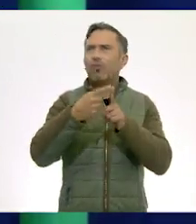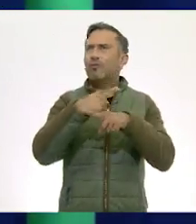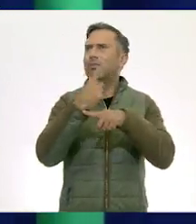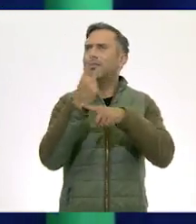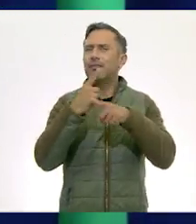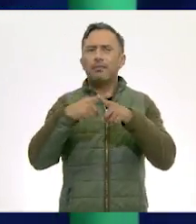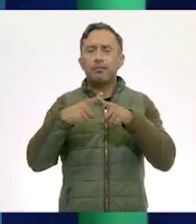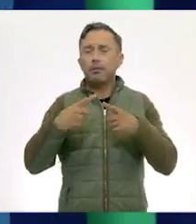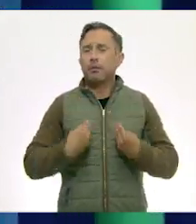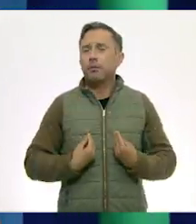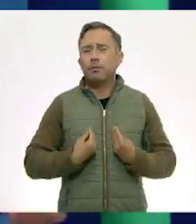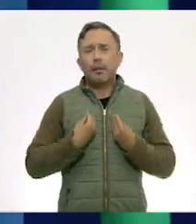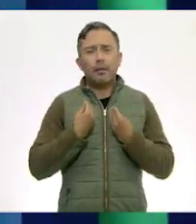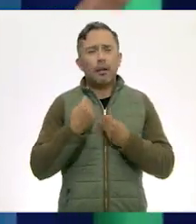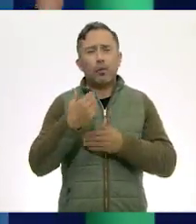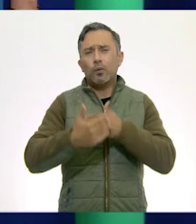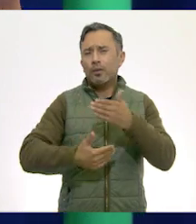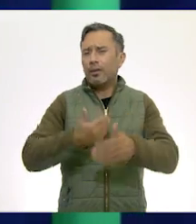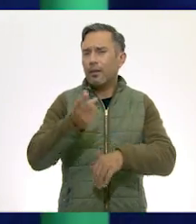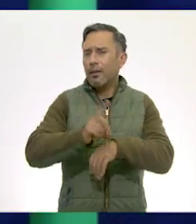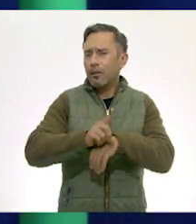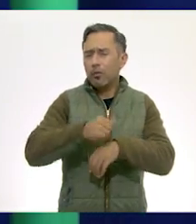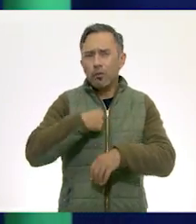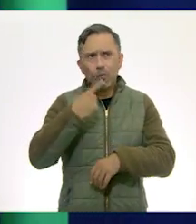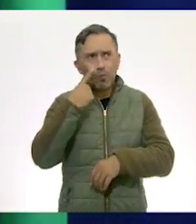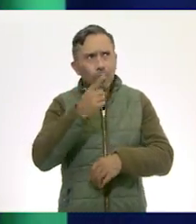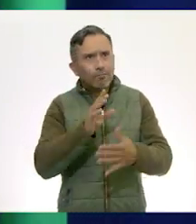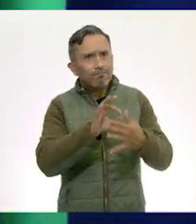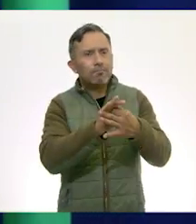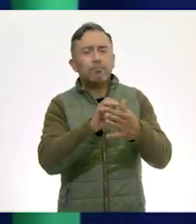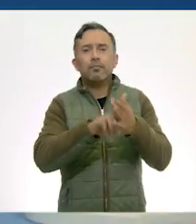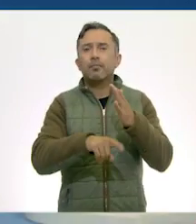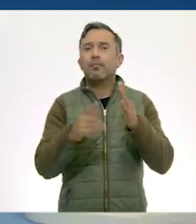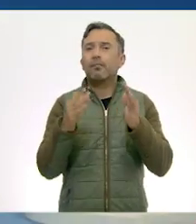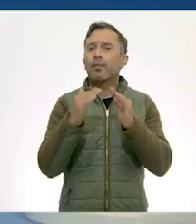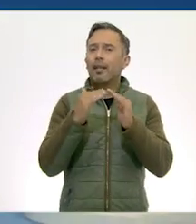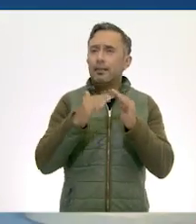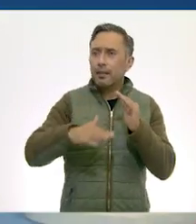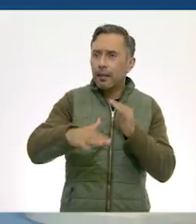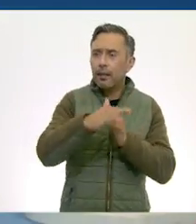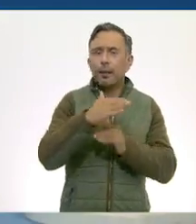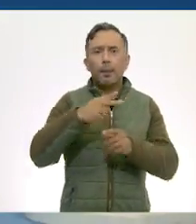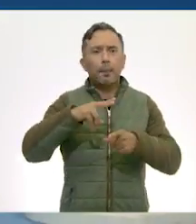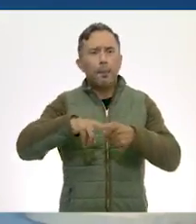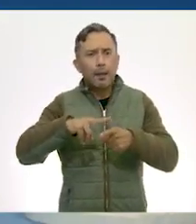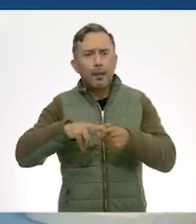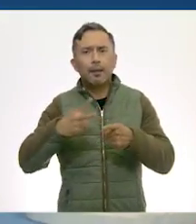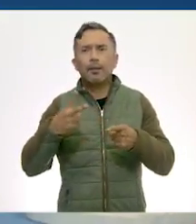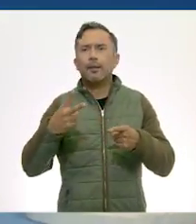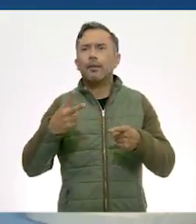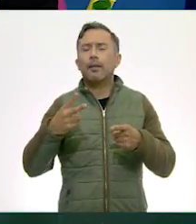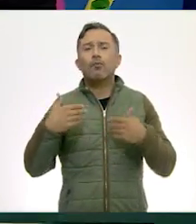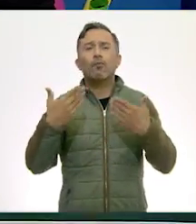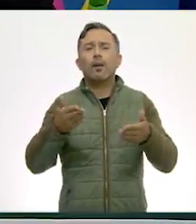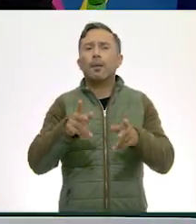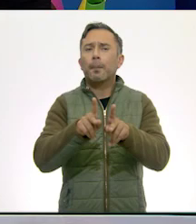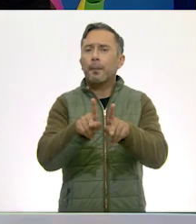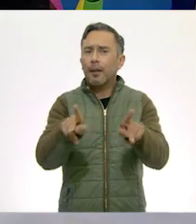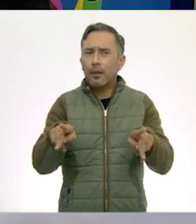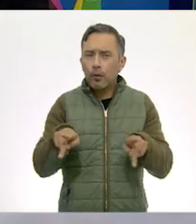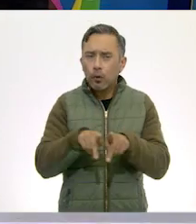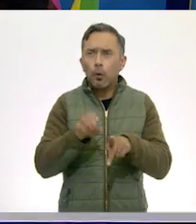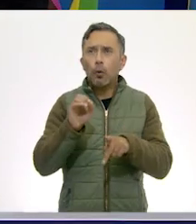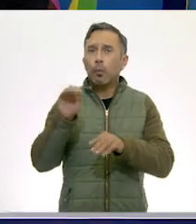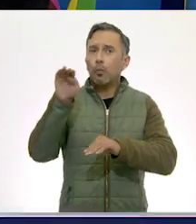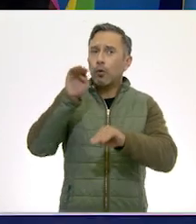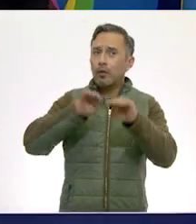vida cotidiana. Puede ser en la casa, en el parque, en el patio, en la montaña